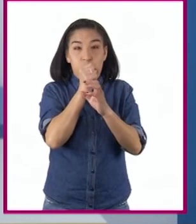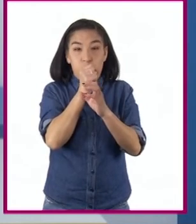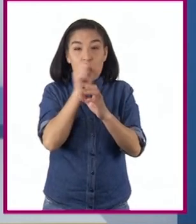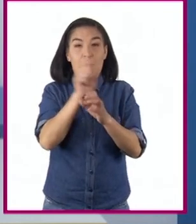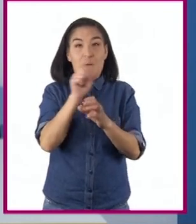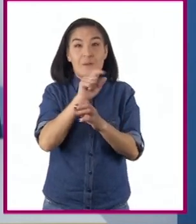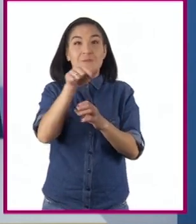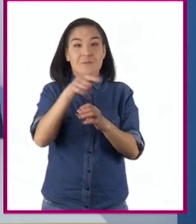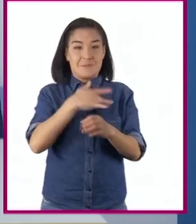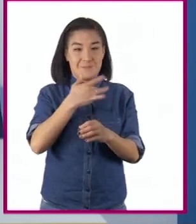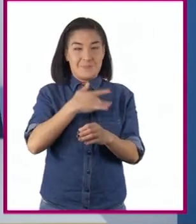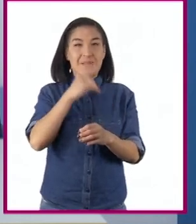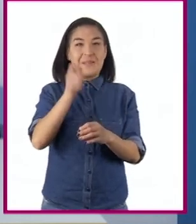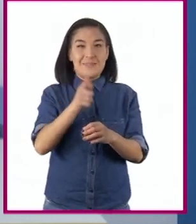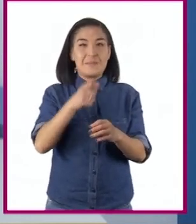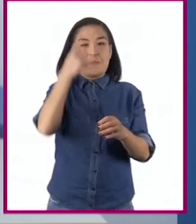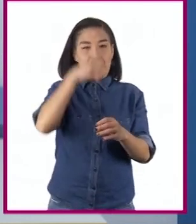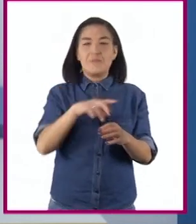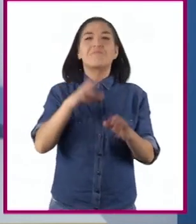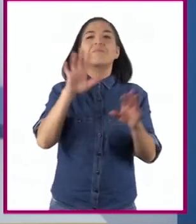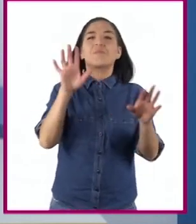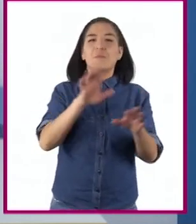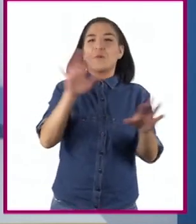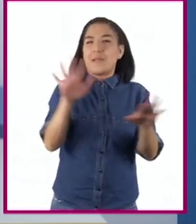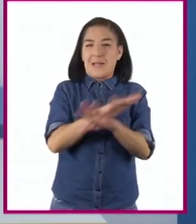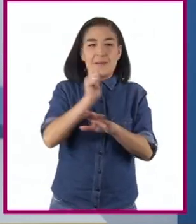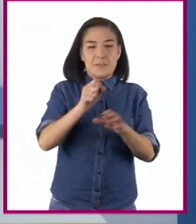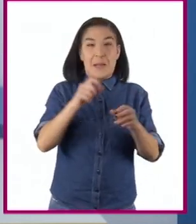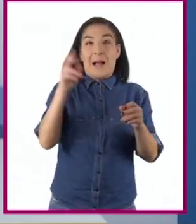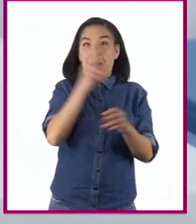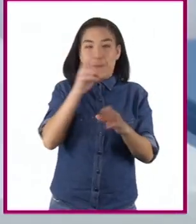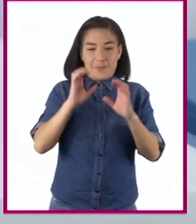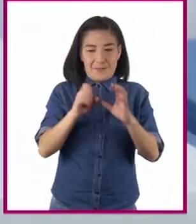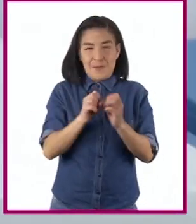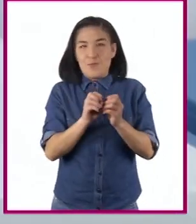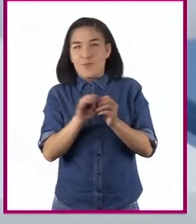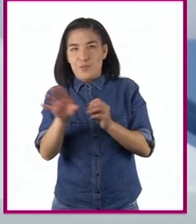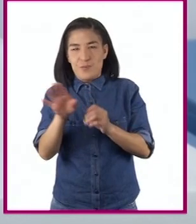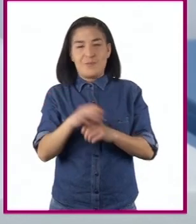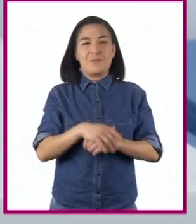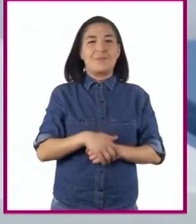superficie, presiona la manguera para que no escape el aire.